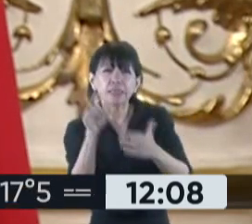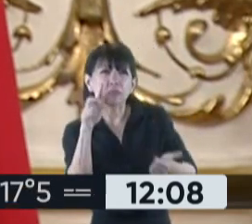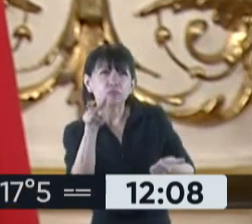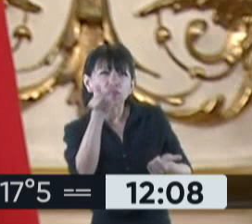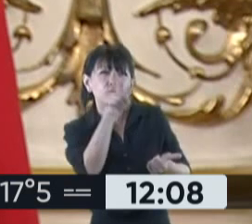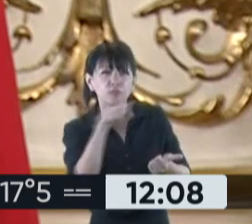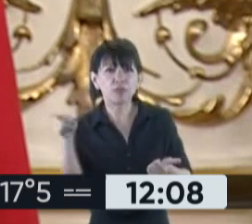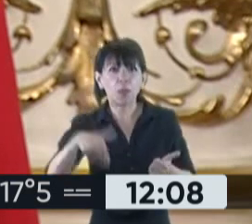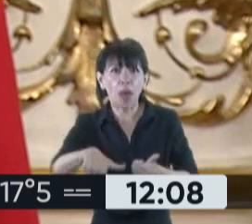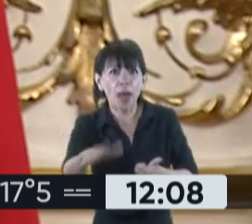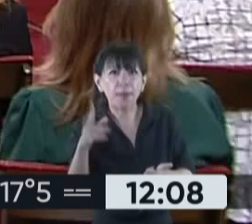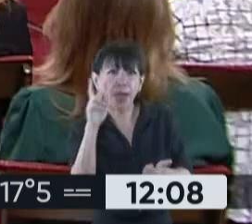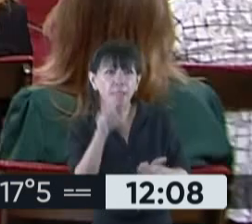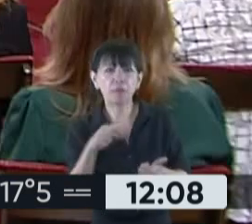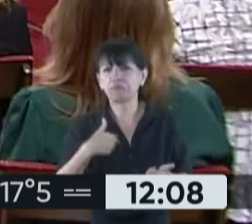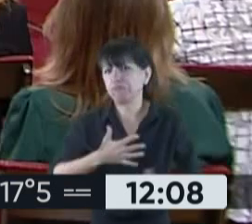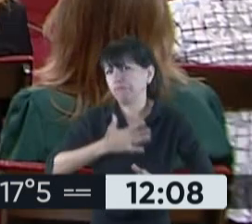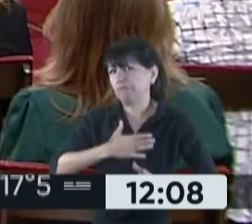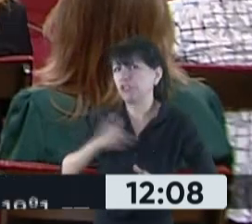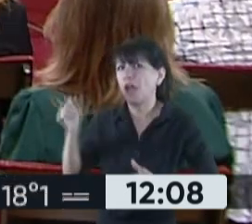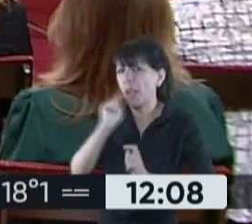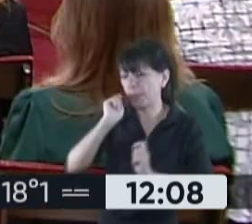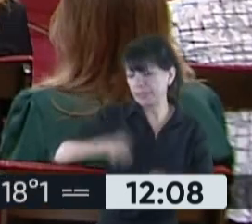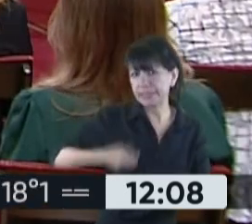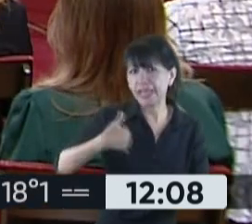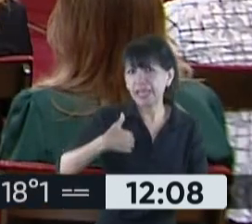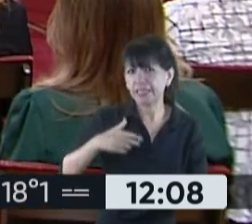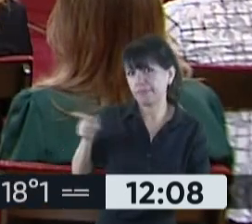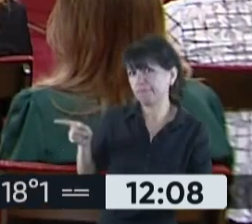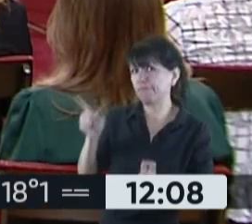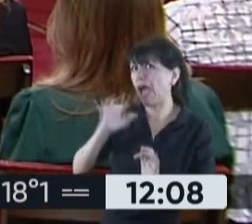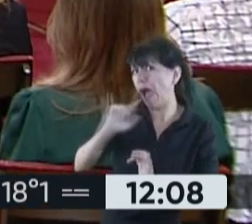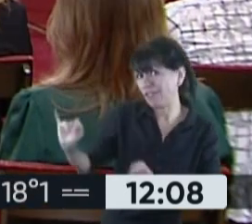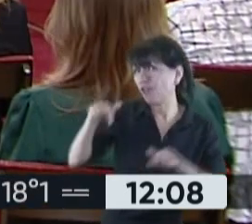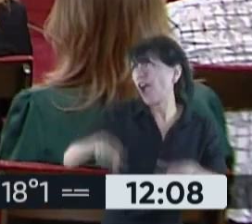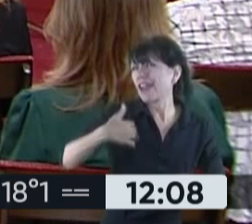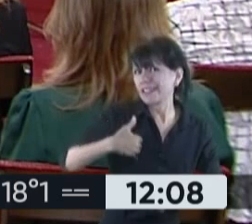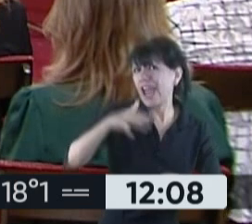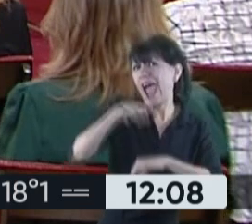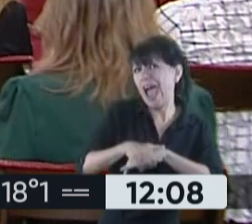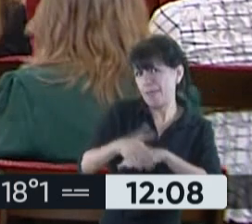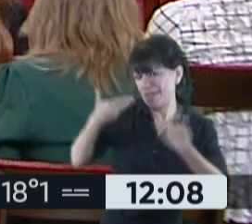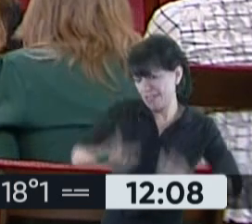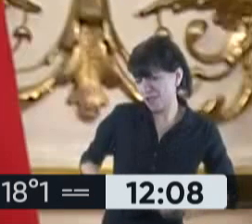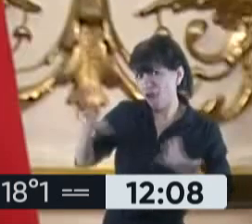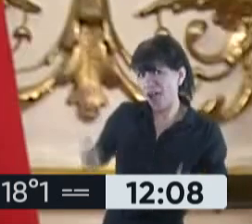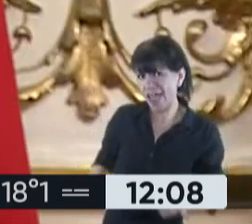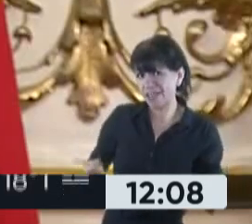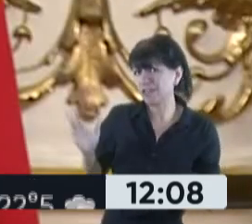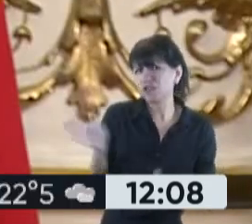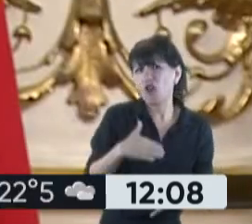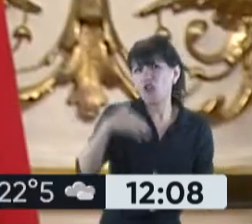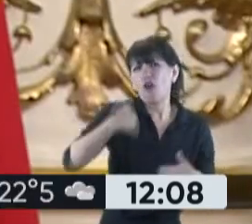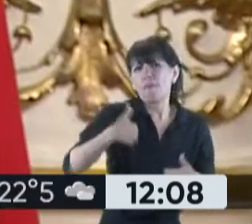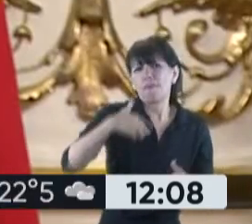Para mí es un placer tenerlo en Argentina. Sepa que acá tiene un amigo y que en la Argentina tiene un país que lo recibe con todo cariño.